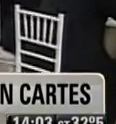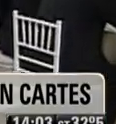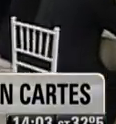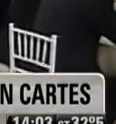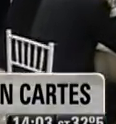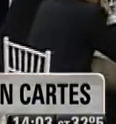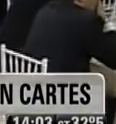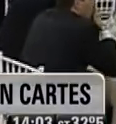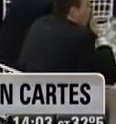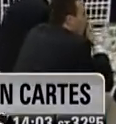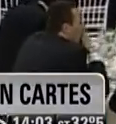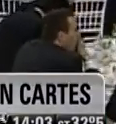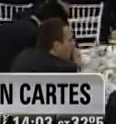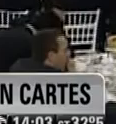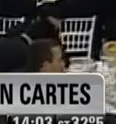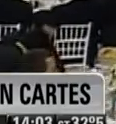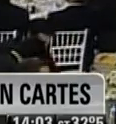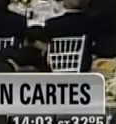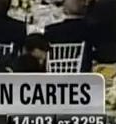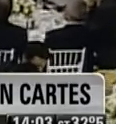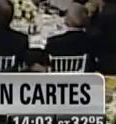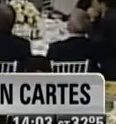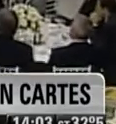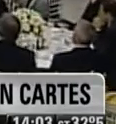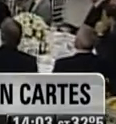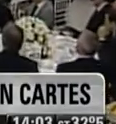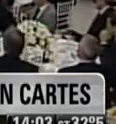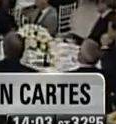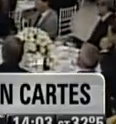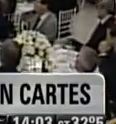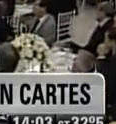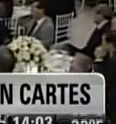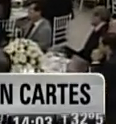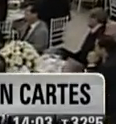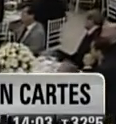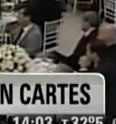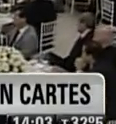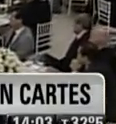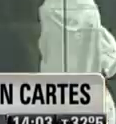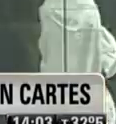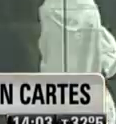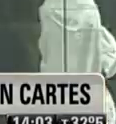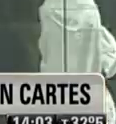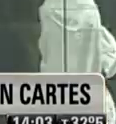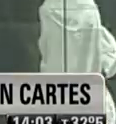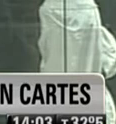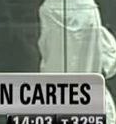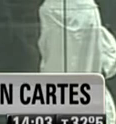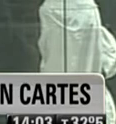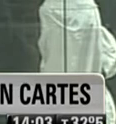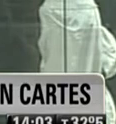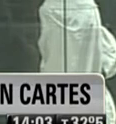que ha sostenido y sigue sosteniendo los derechos de su patria. Se refería a ese gran